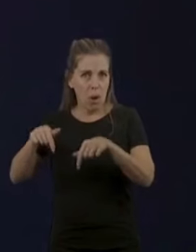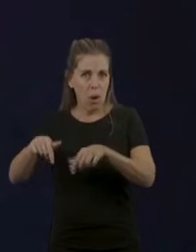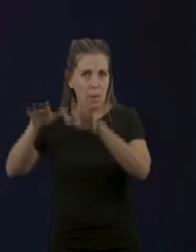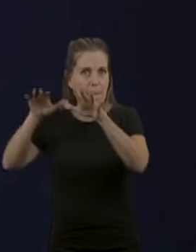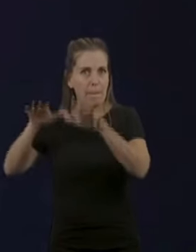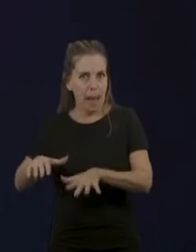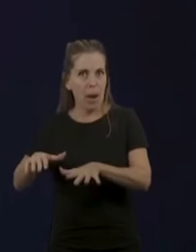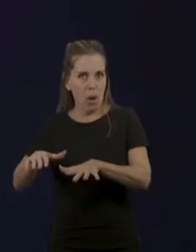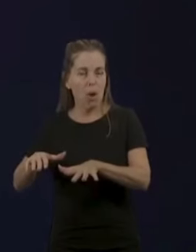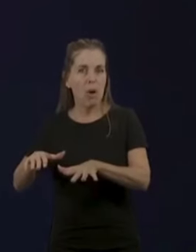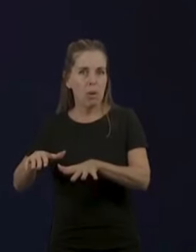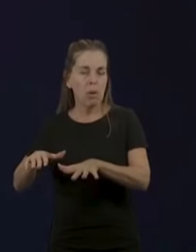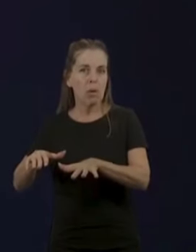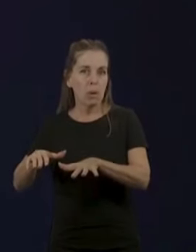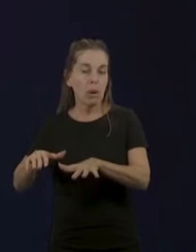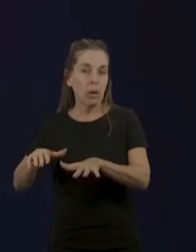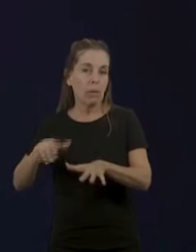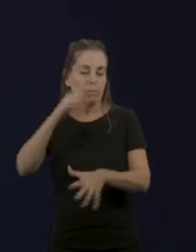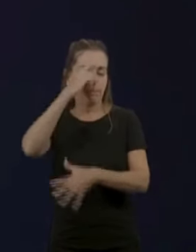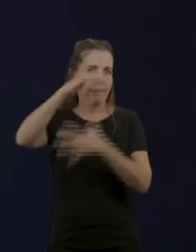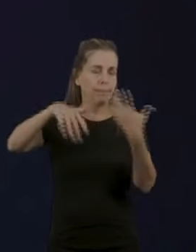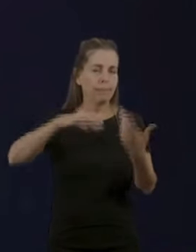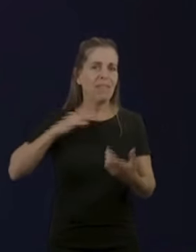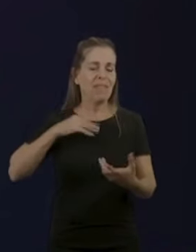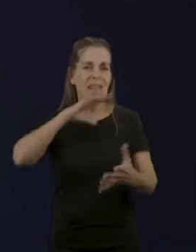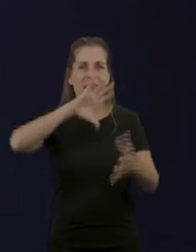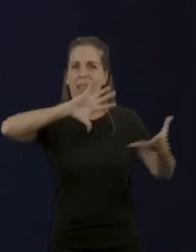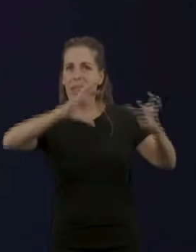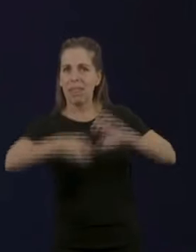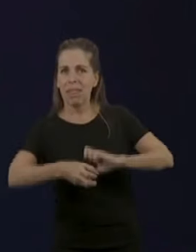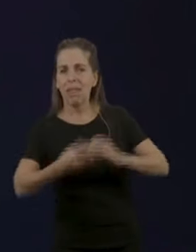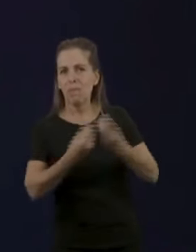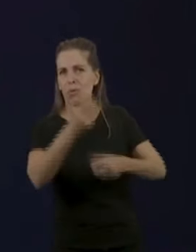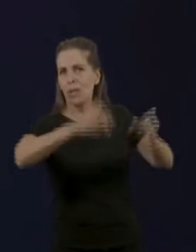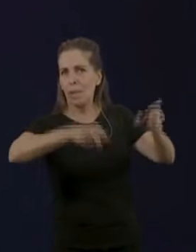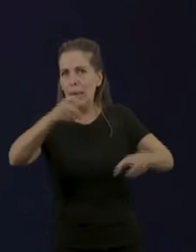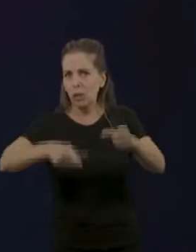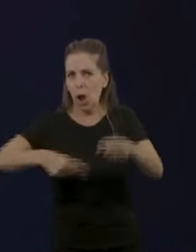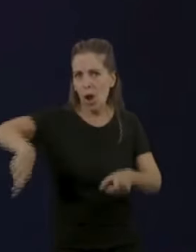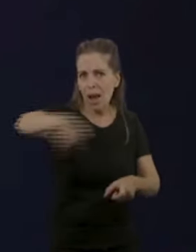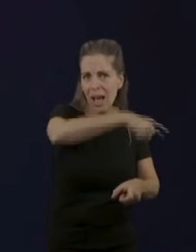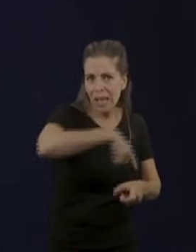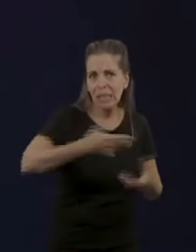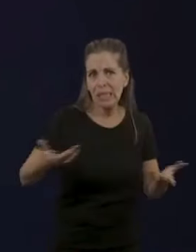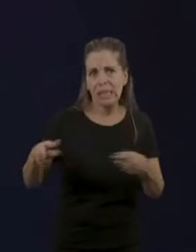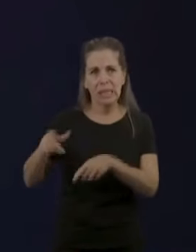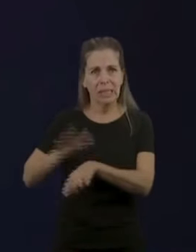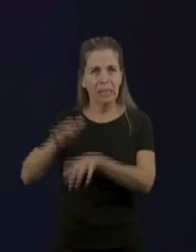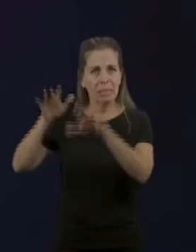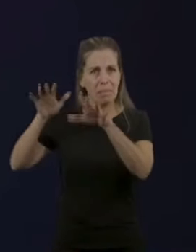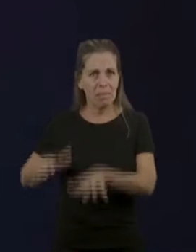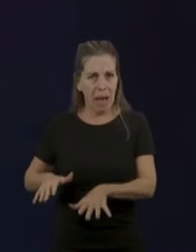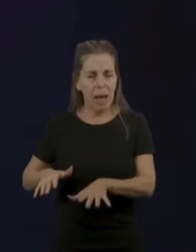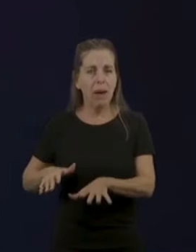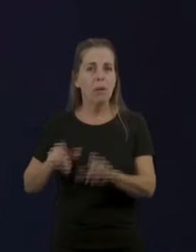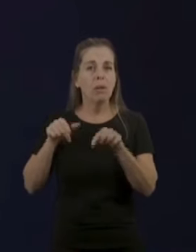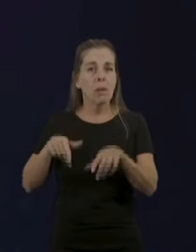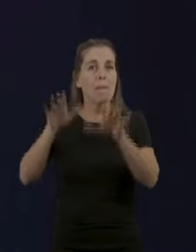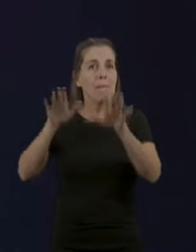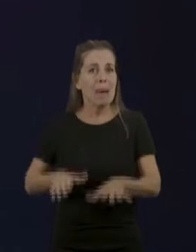que daña y que le complica la vida a muchísima gente es un paro como dije ayer y en otras